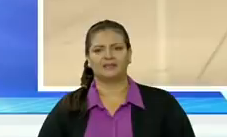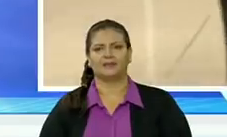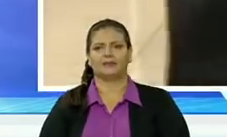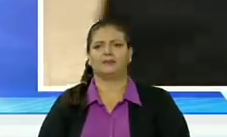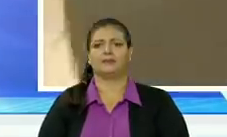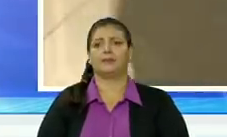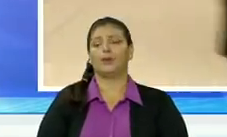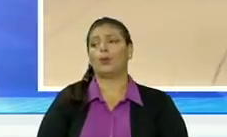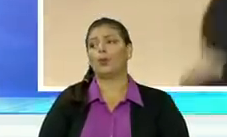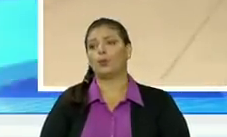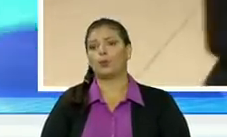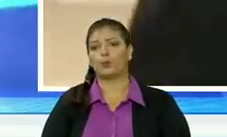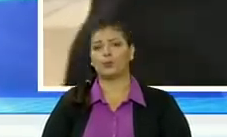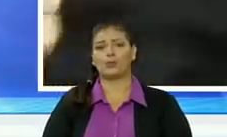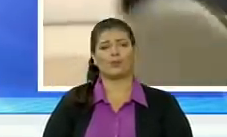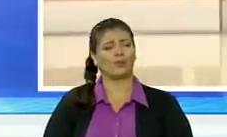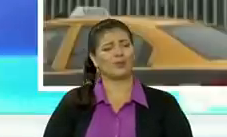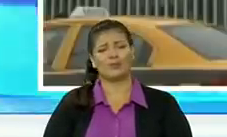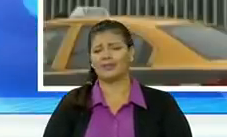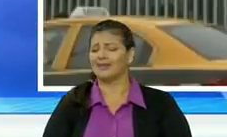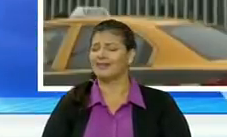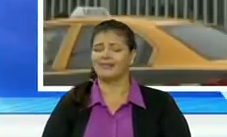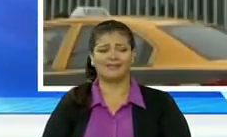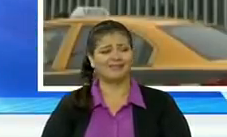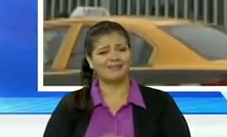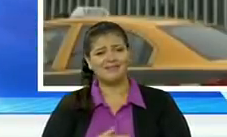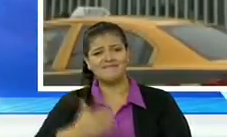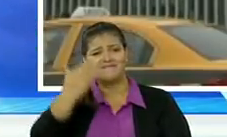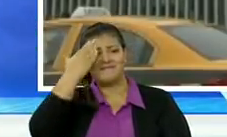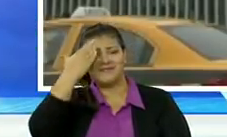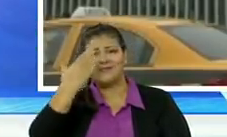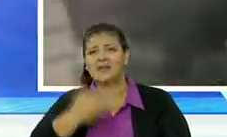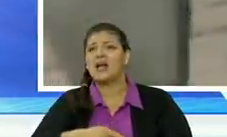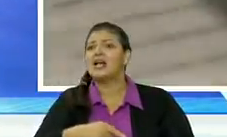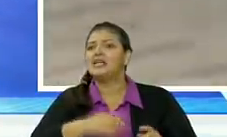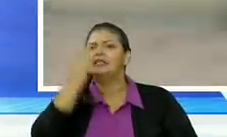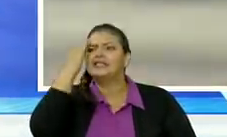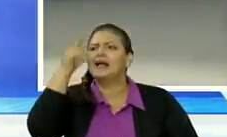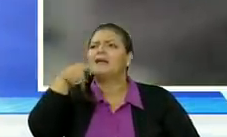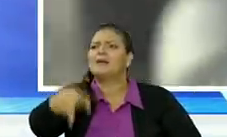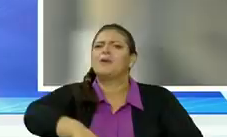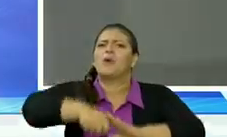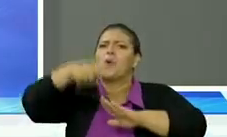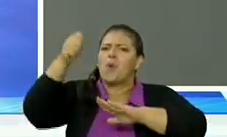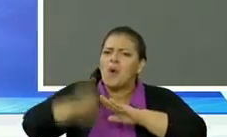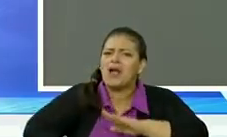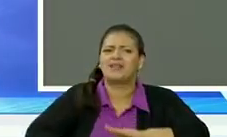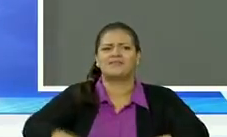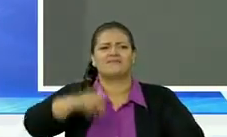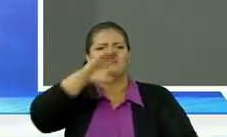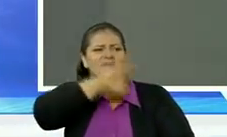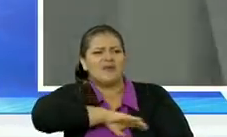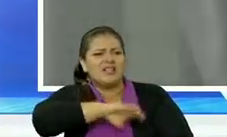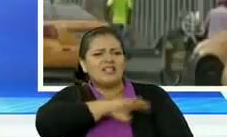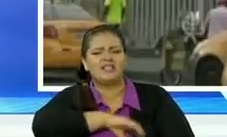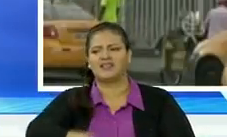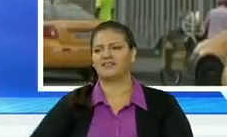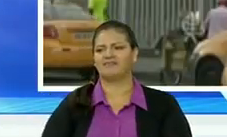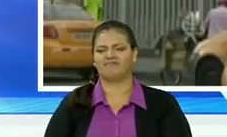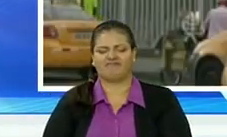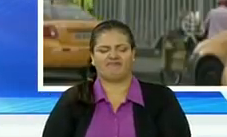Oye, meterse en el nido donde está la justicia. No lo puedo creer, es sabido, ¿no? Audaz más que todo. Robert.